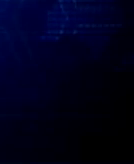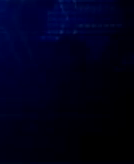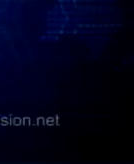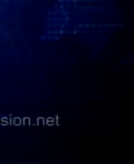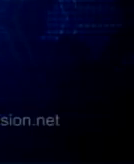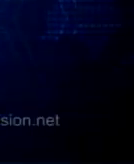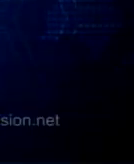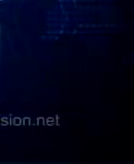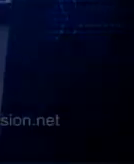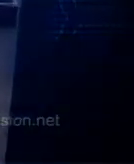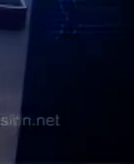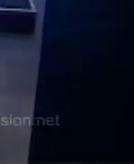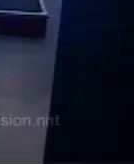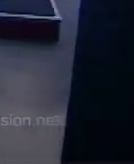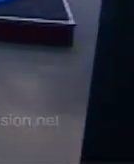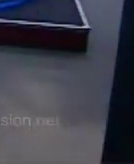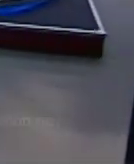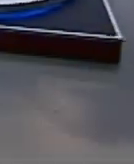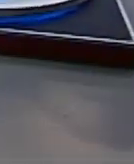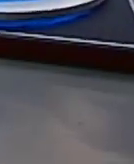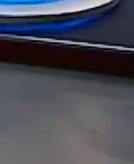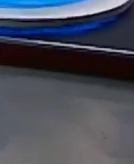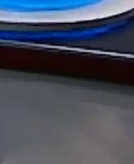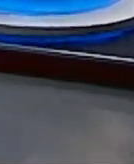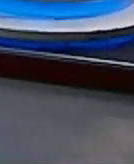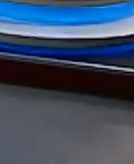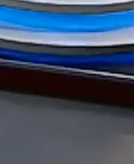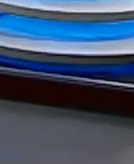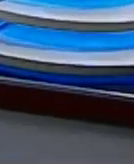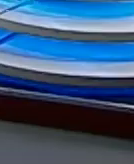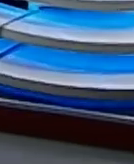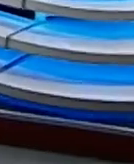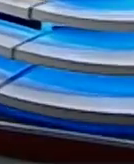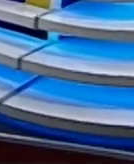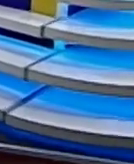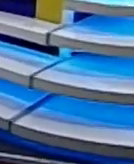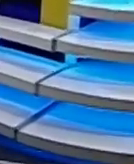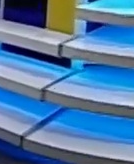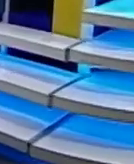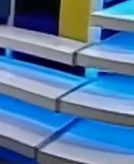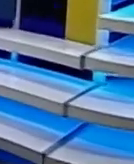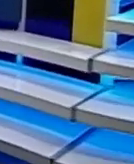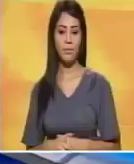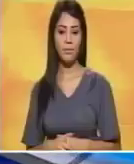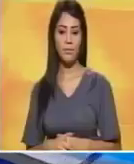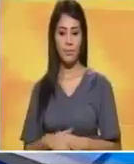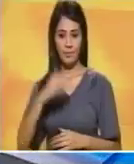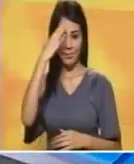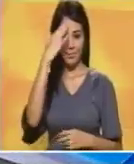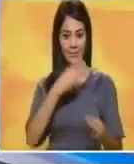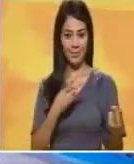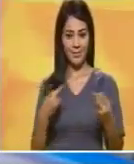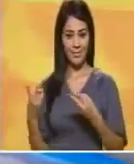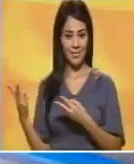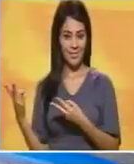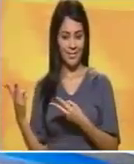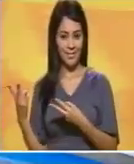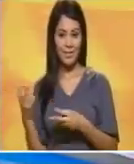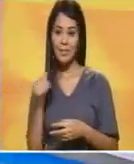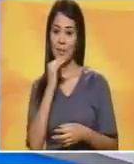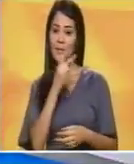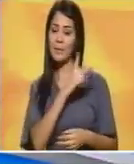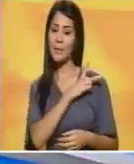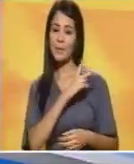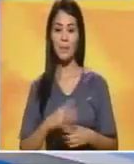Noticiero Venevisión. Información justa y balanceada. Saludos amigos, bienvenidos a la emisión meridiana